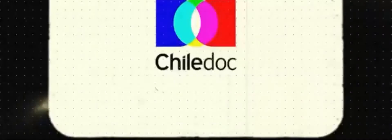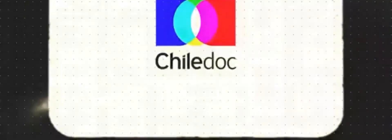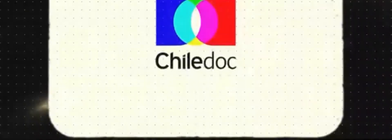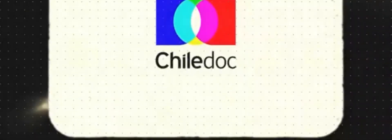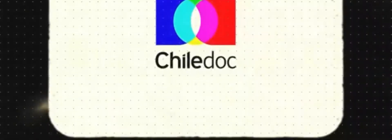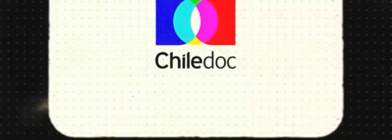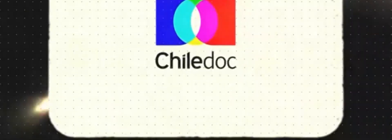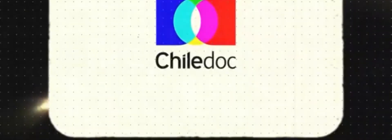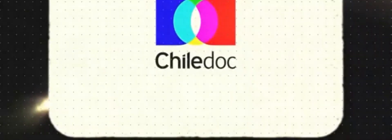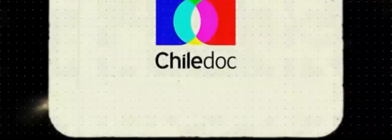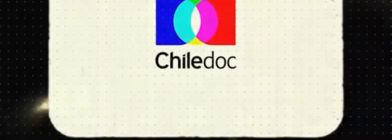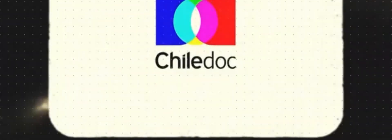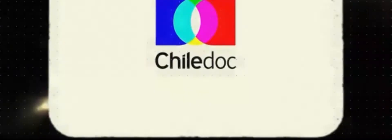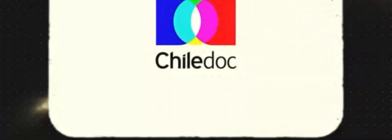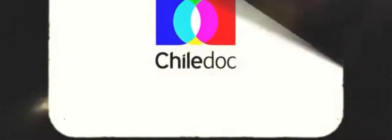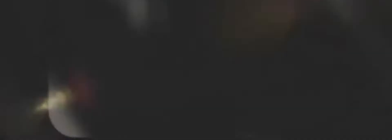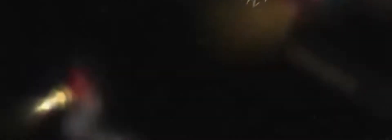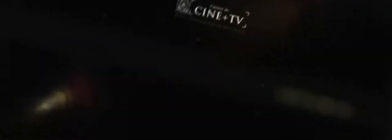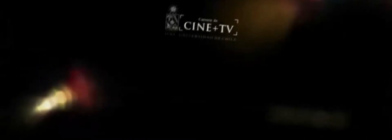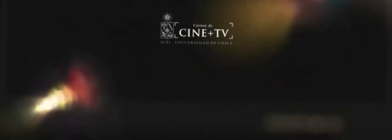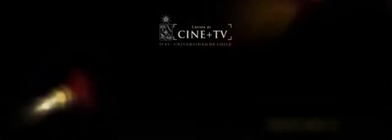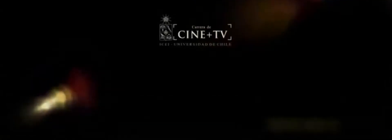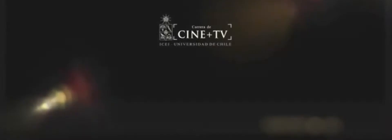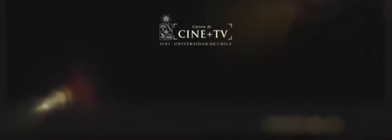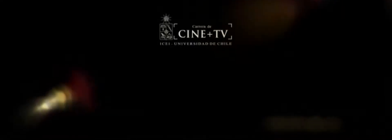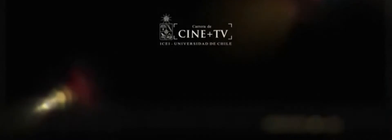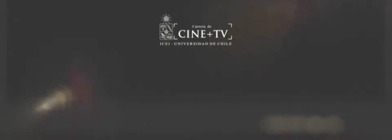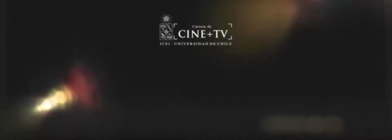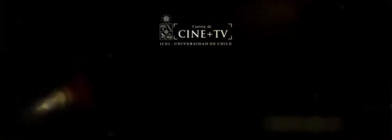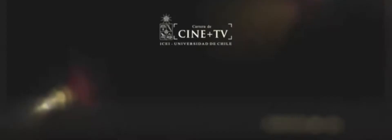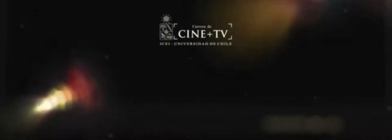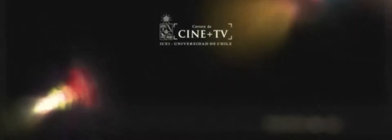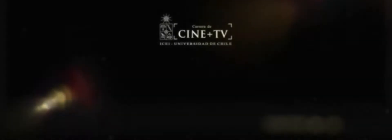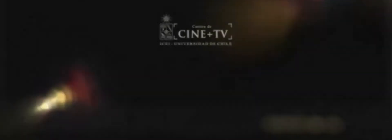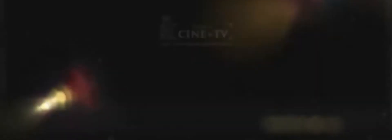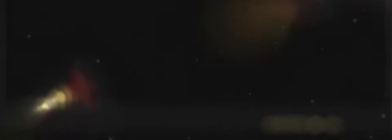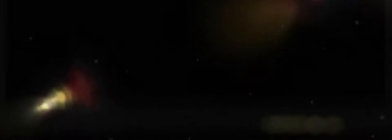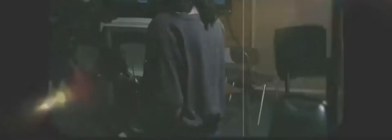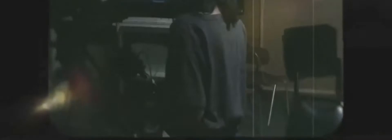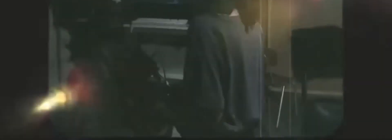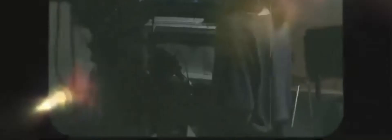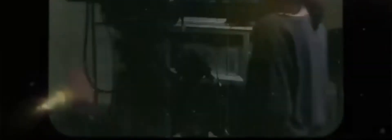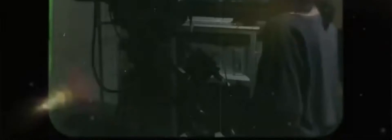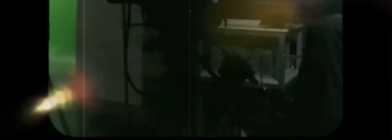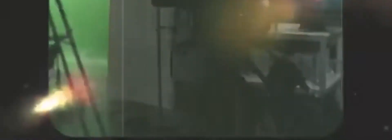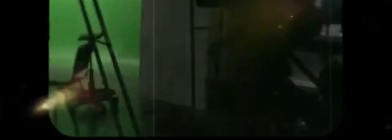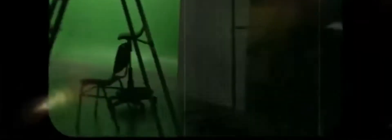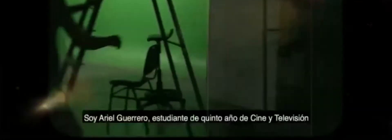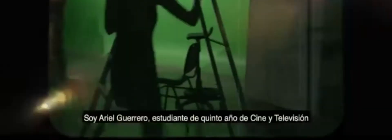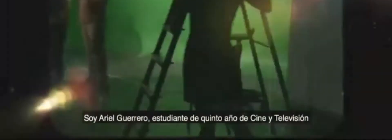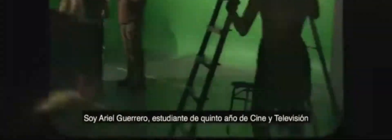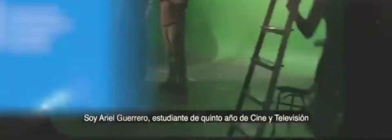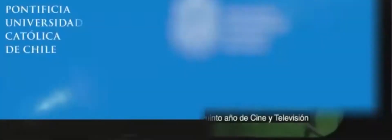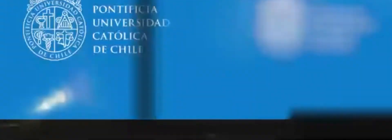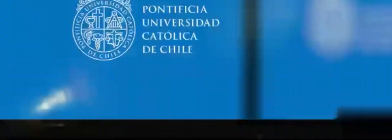dog es profesora asociada de la carrera de cine y tv de la universidad de chile- y profesora de la carrera